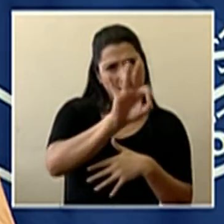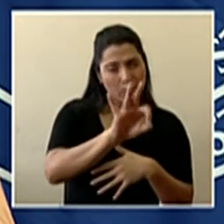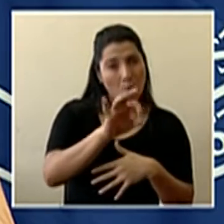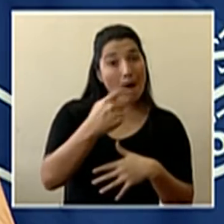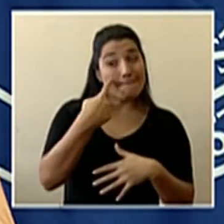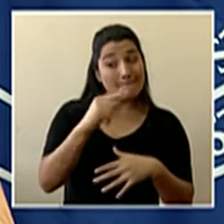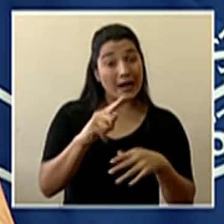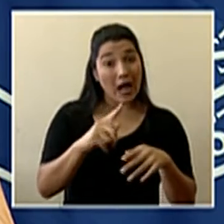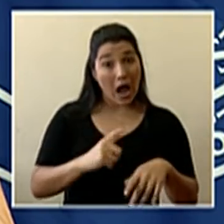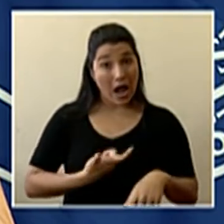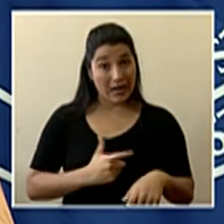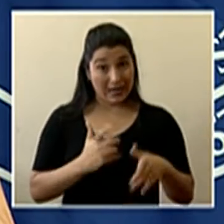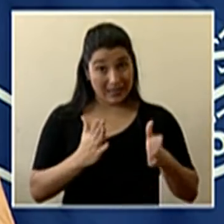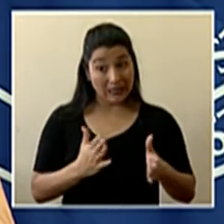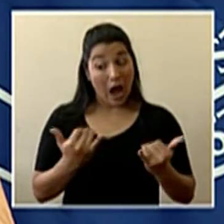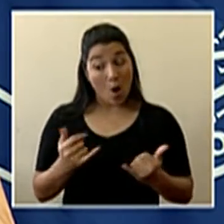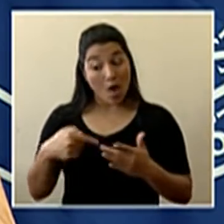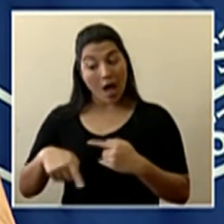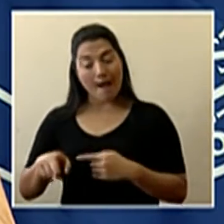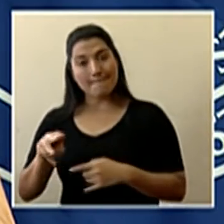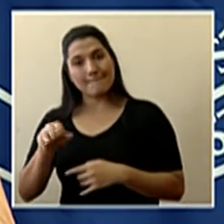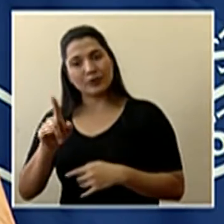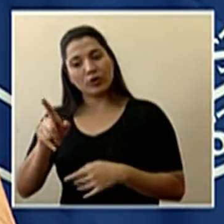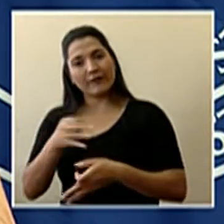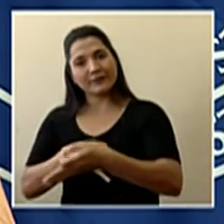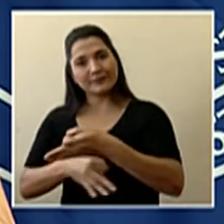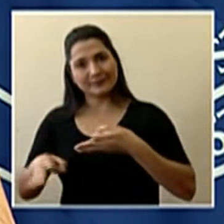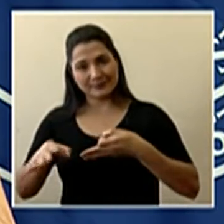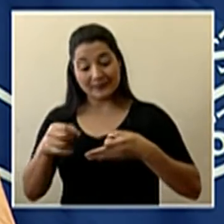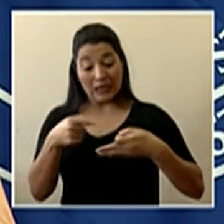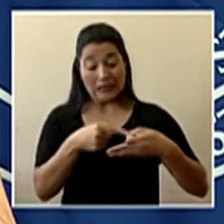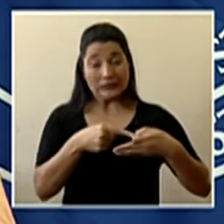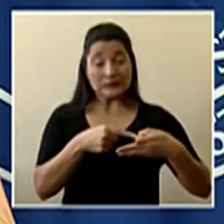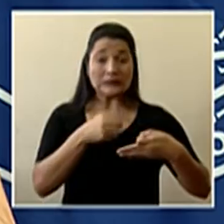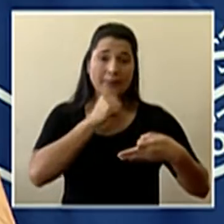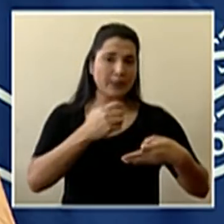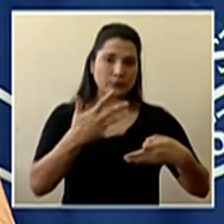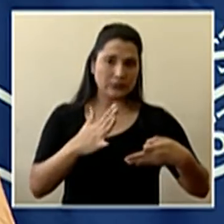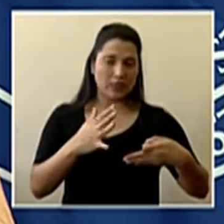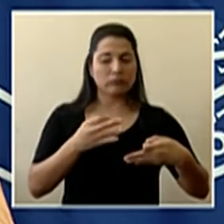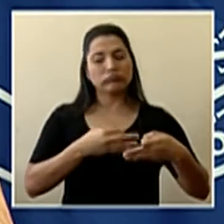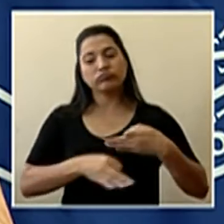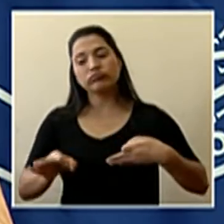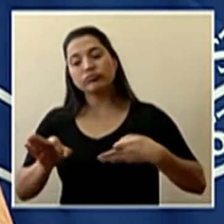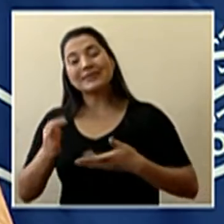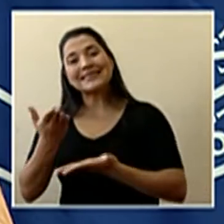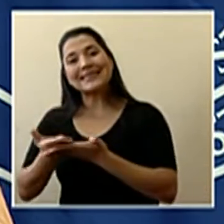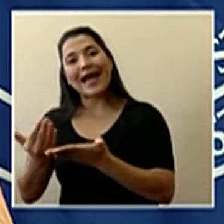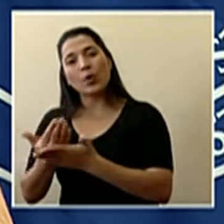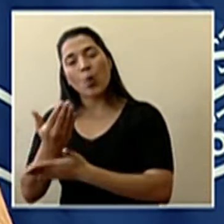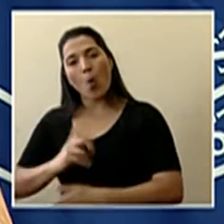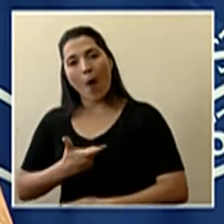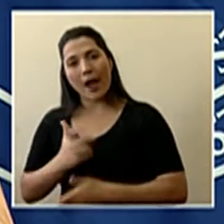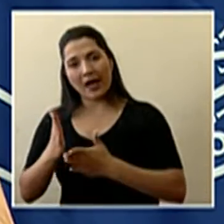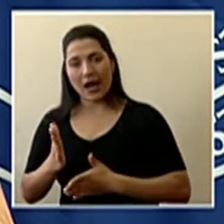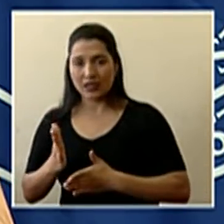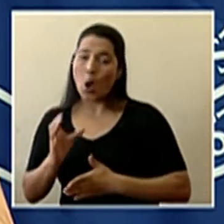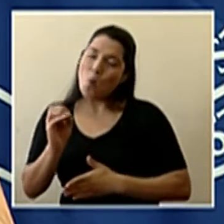habido una participación importante, pero es un momento histórico, diferente, donde tenemos que aplicar medidas